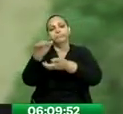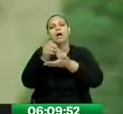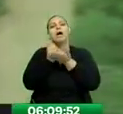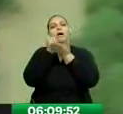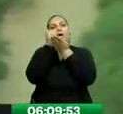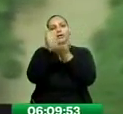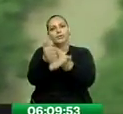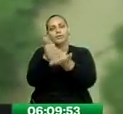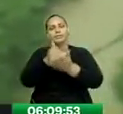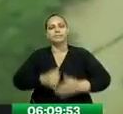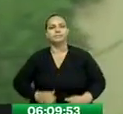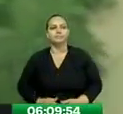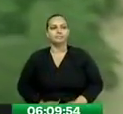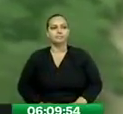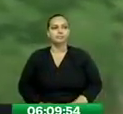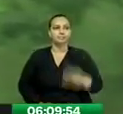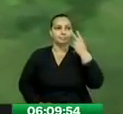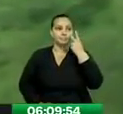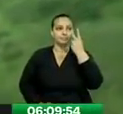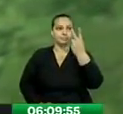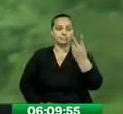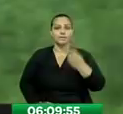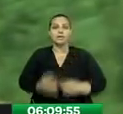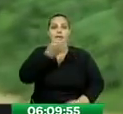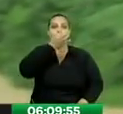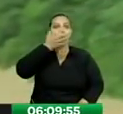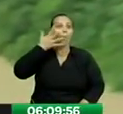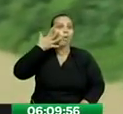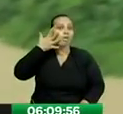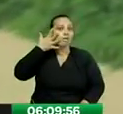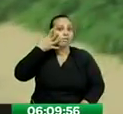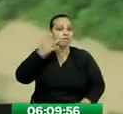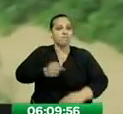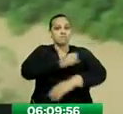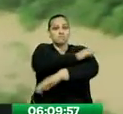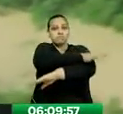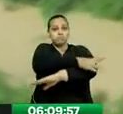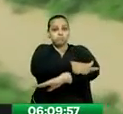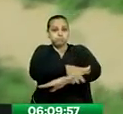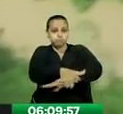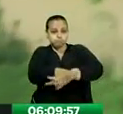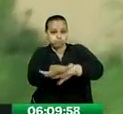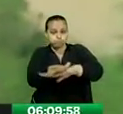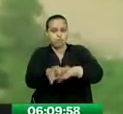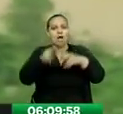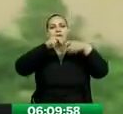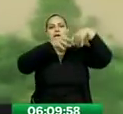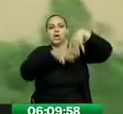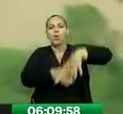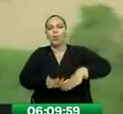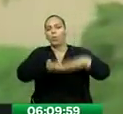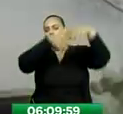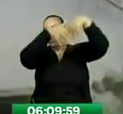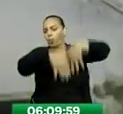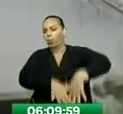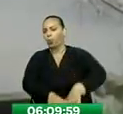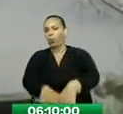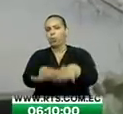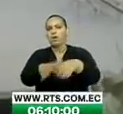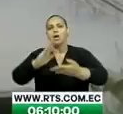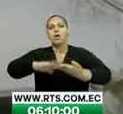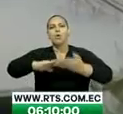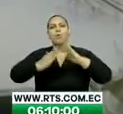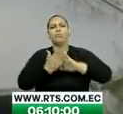Alimentado por las intensas lluvias caídas en los últimos días, el río Conambo creció y se desbordó, inundando plantaciones de 5 comunidades